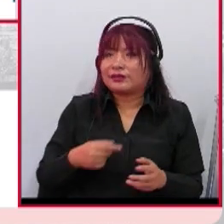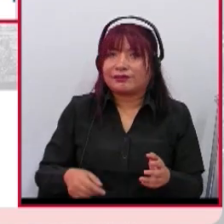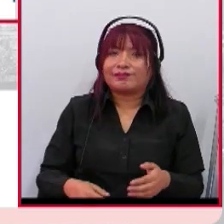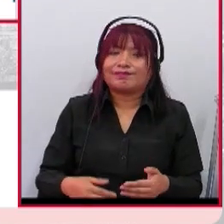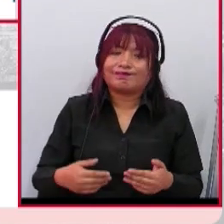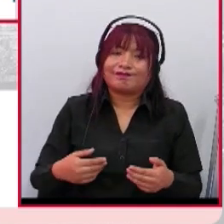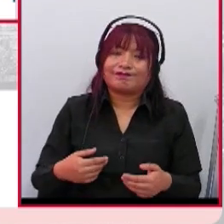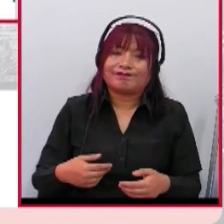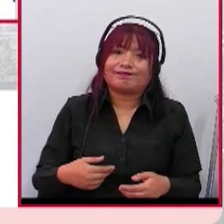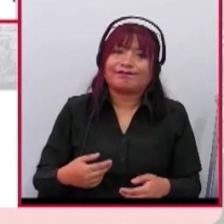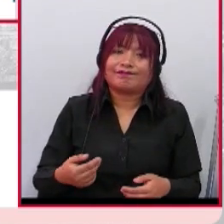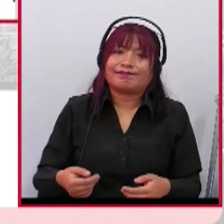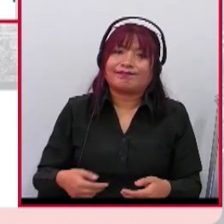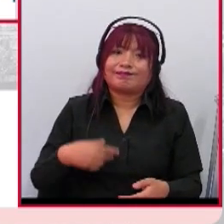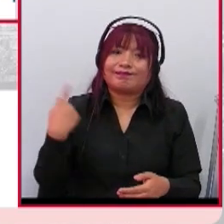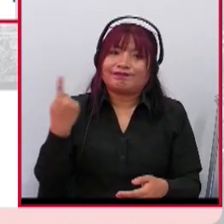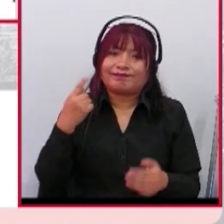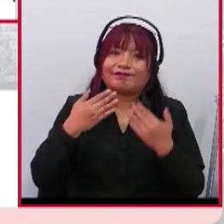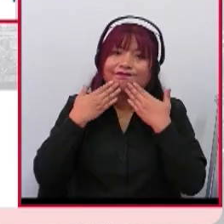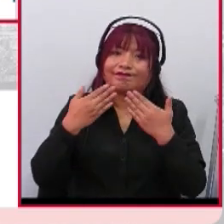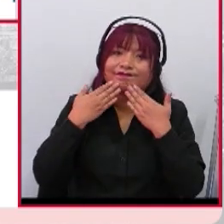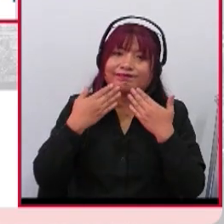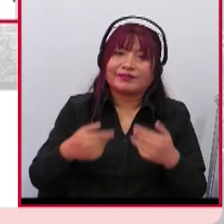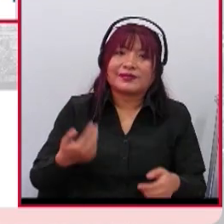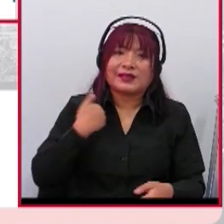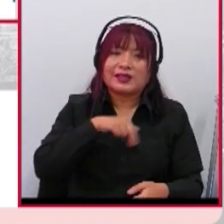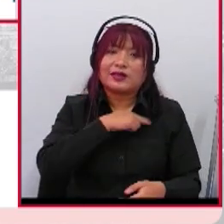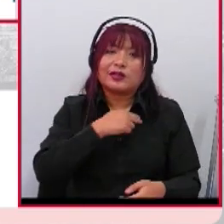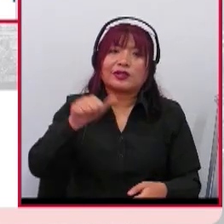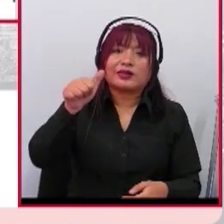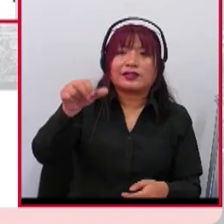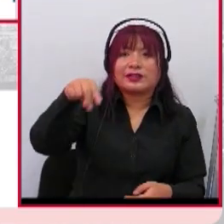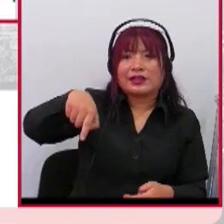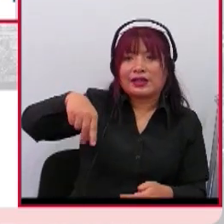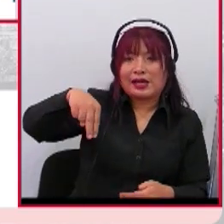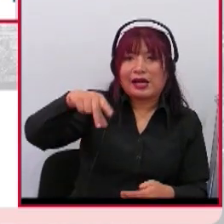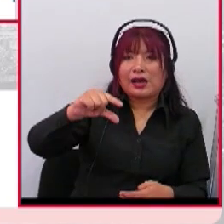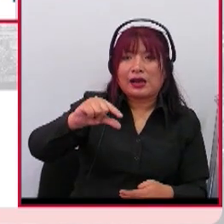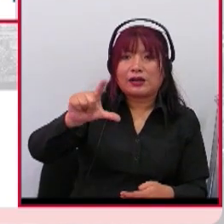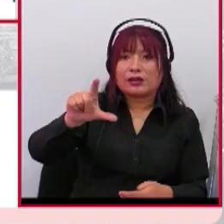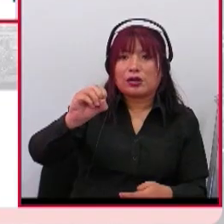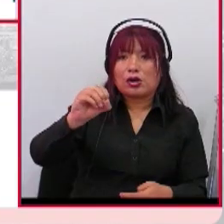Y somos Anglo American creando una cultura de liderazgo. Muchas gracias.